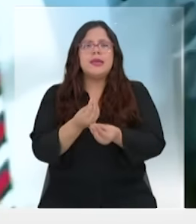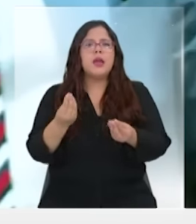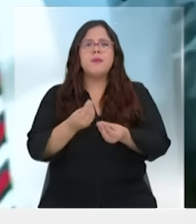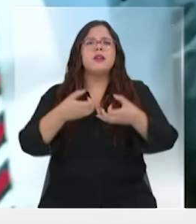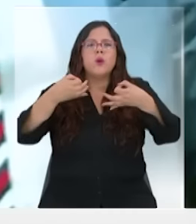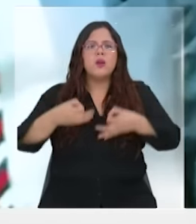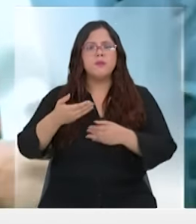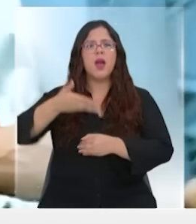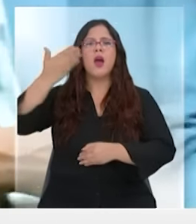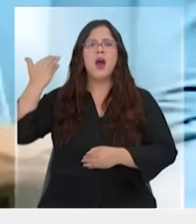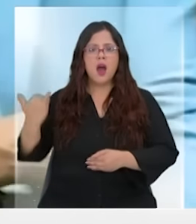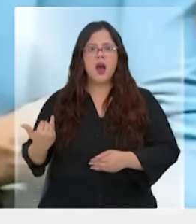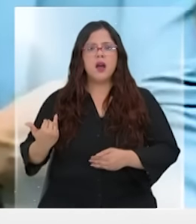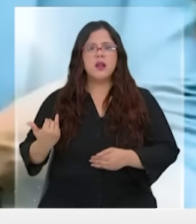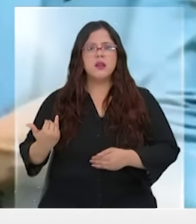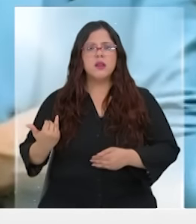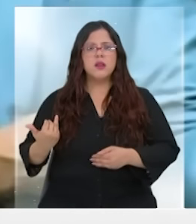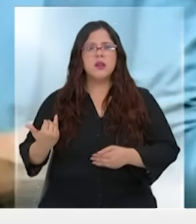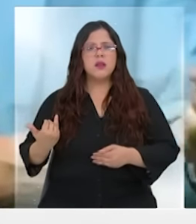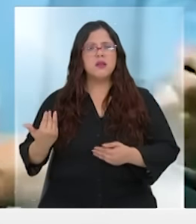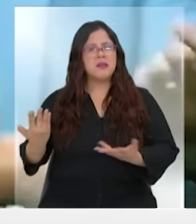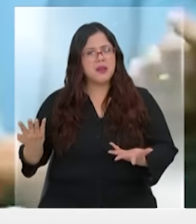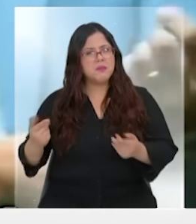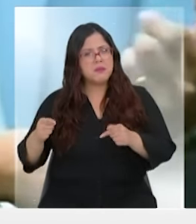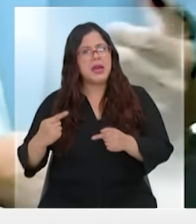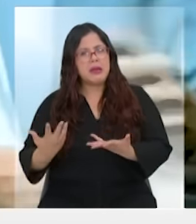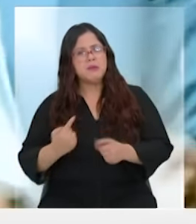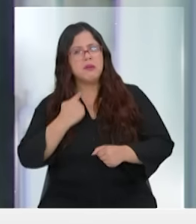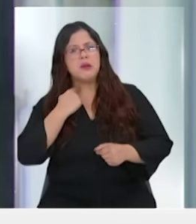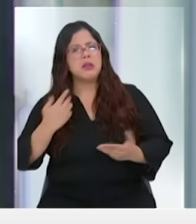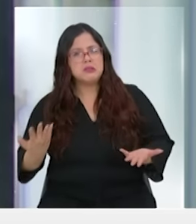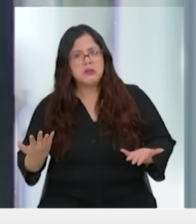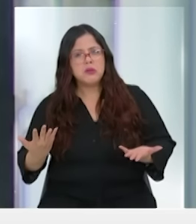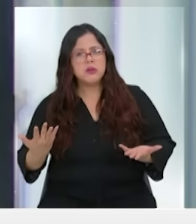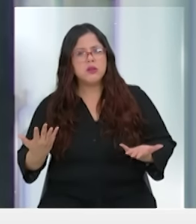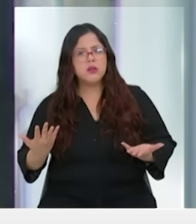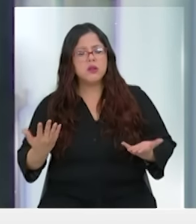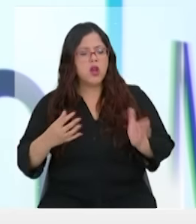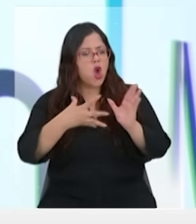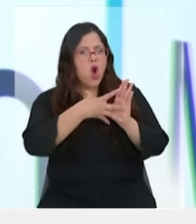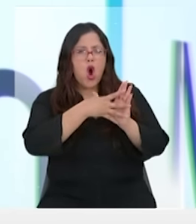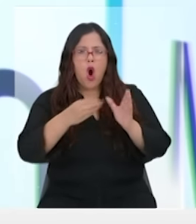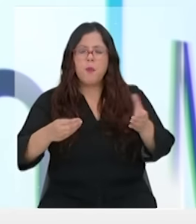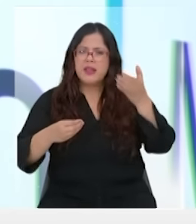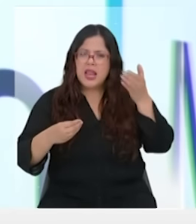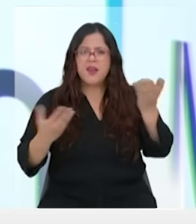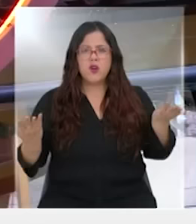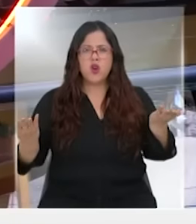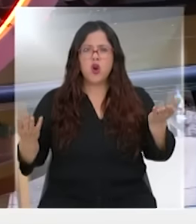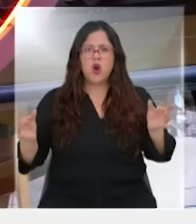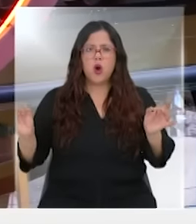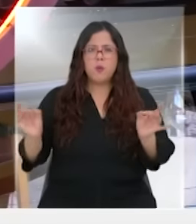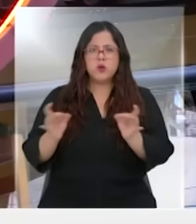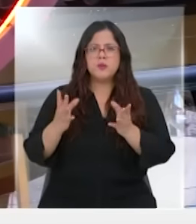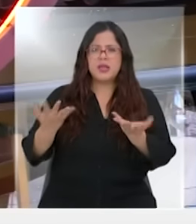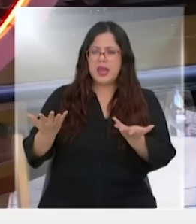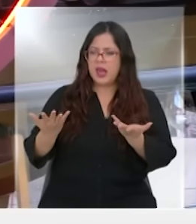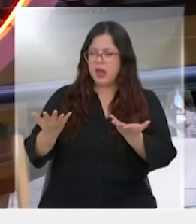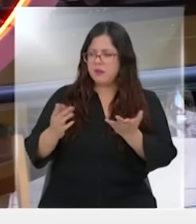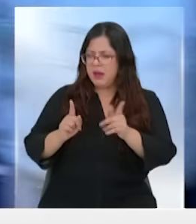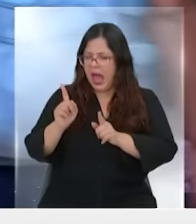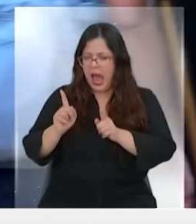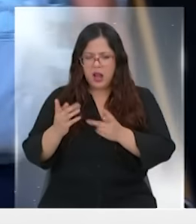entre tanto? ¿Sufrí algún tipo de atentado? ¿Me clonaron el teléfono? ¿Tengo algún dispositivo para obtener